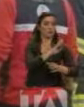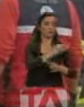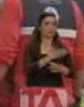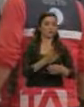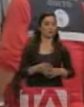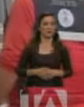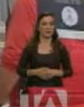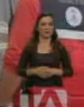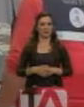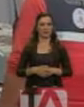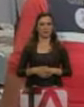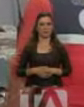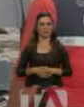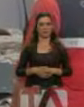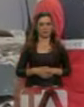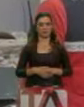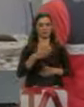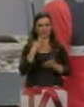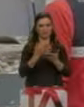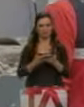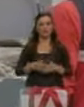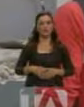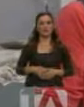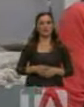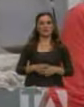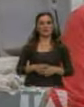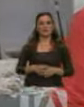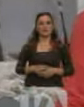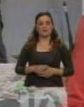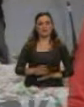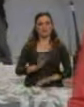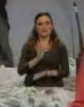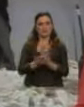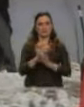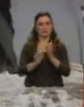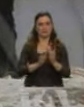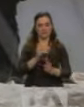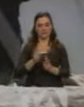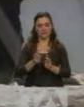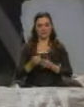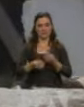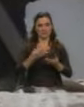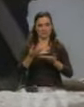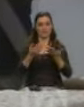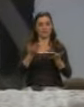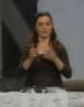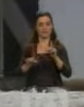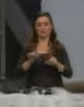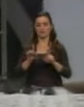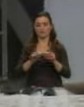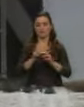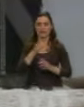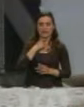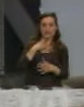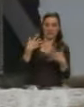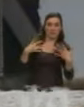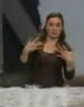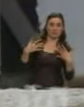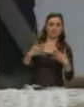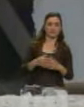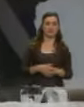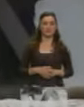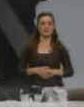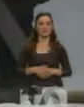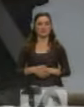bien. Pero es cosas, gracias. Gracias. Son los testimonios de algunos vecinos del sector, unos asustados que han llegado hasta